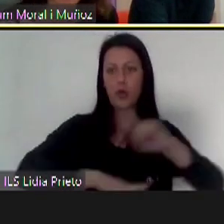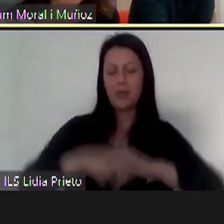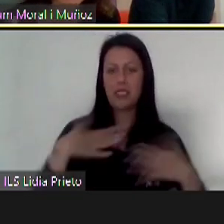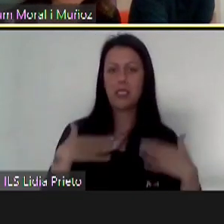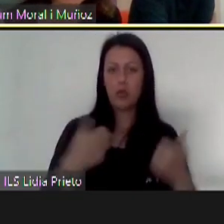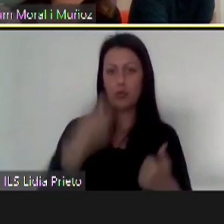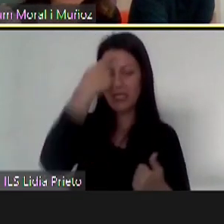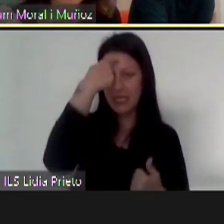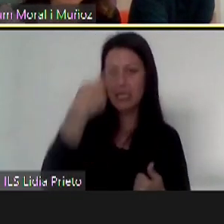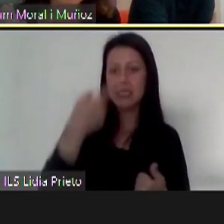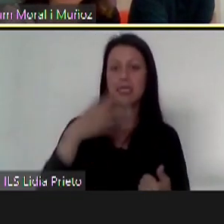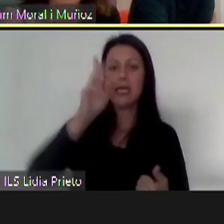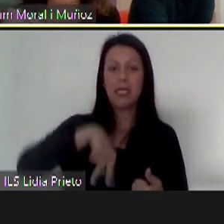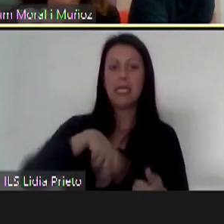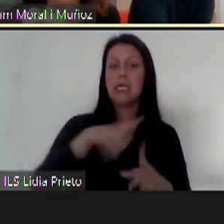momento están.